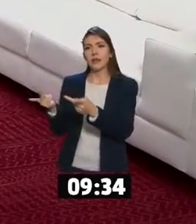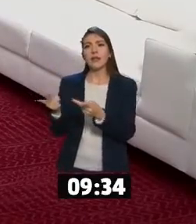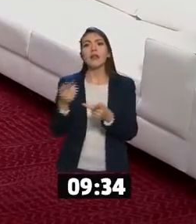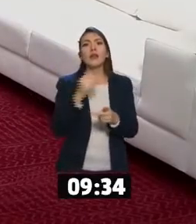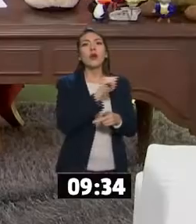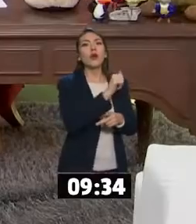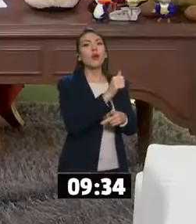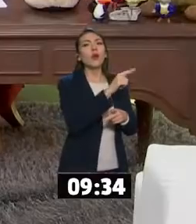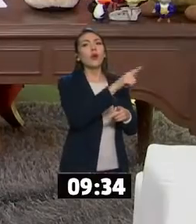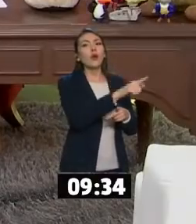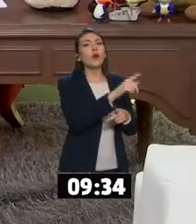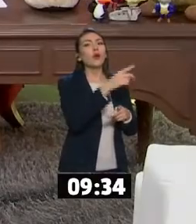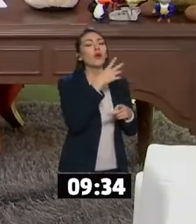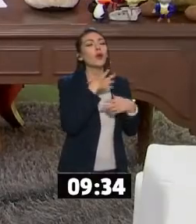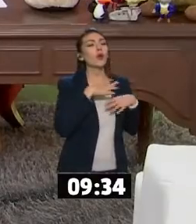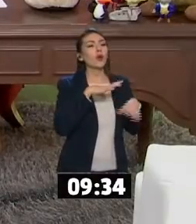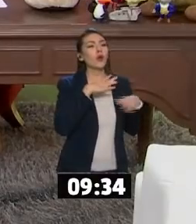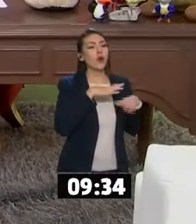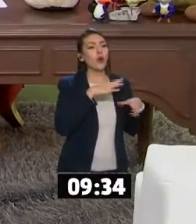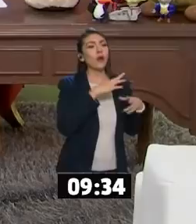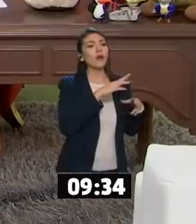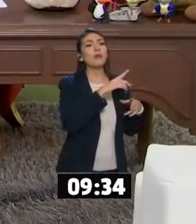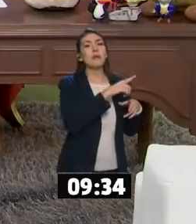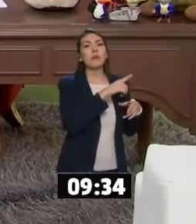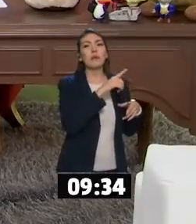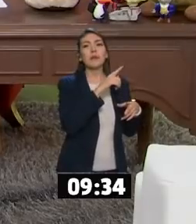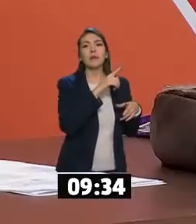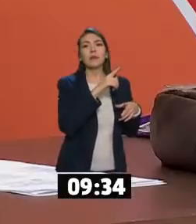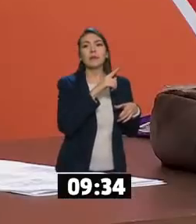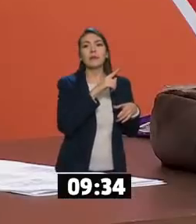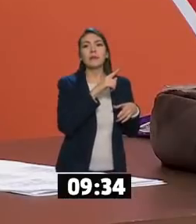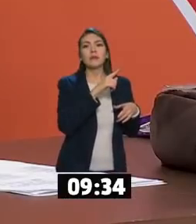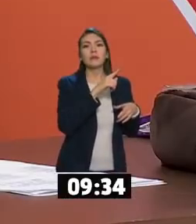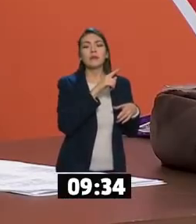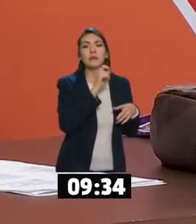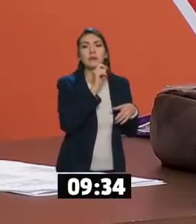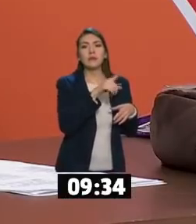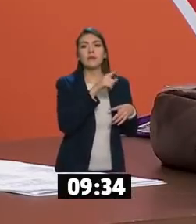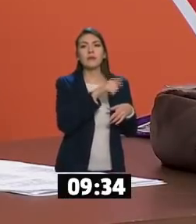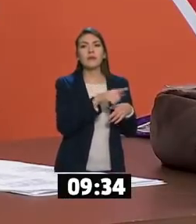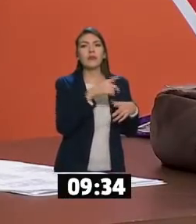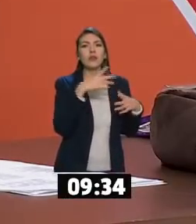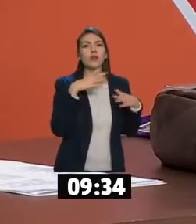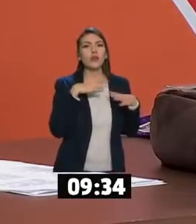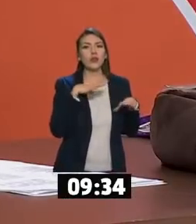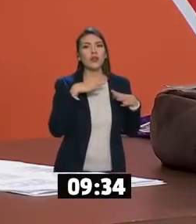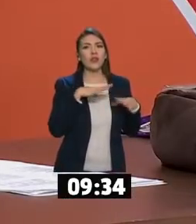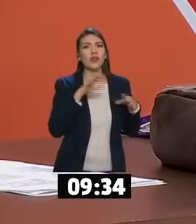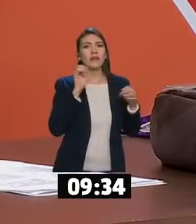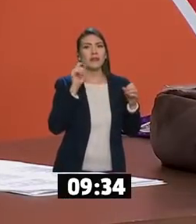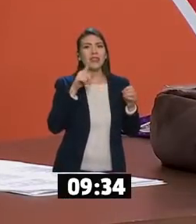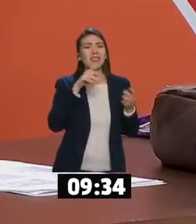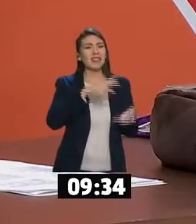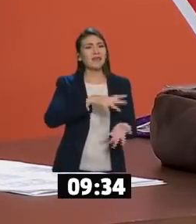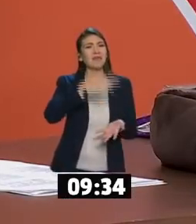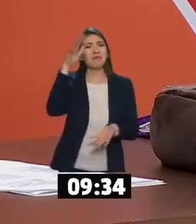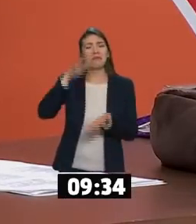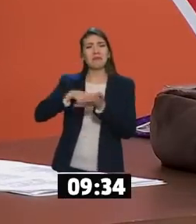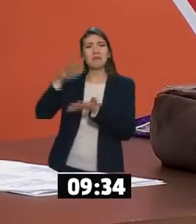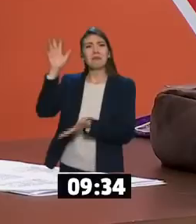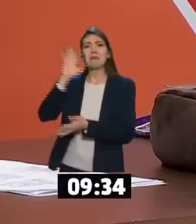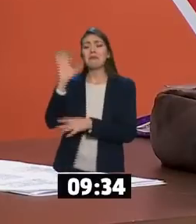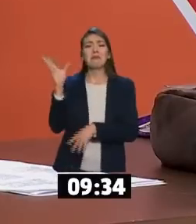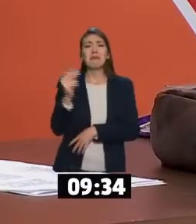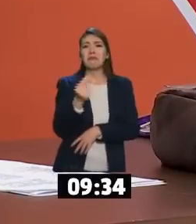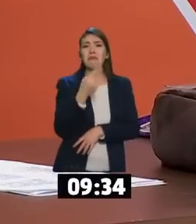comprar ropa ya usada De para... paca. No, y de ellas, de sacar su ropa esa que se volvió un monstruo en su cuarto